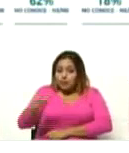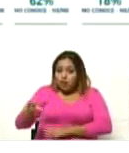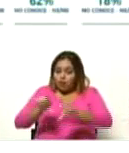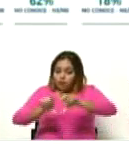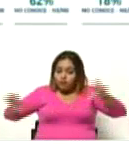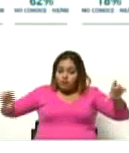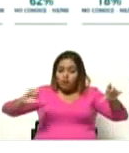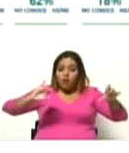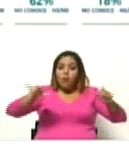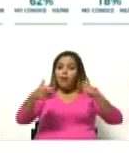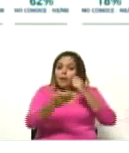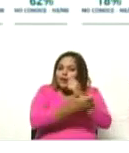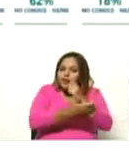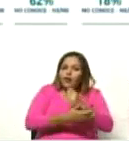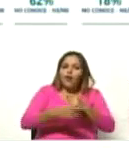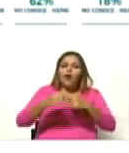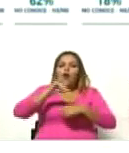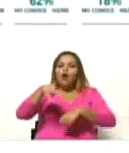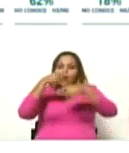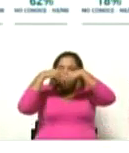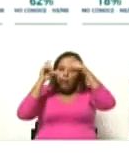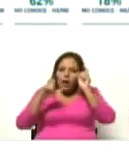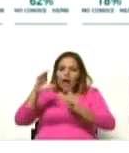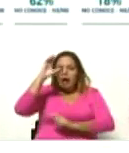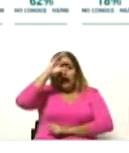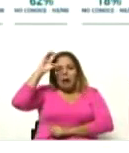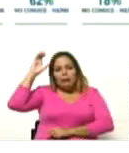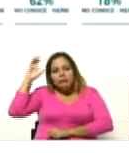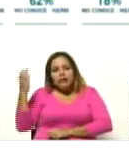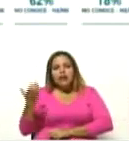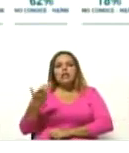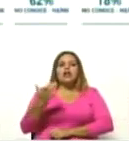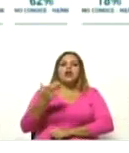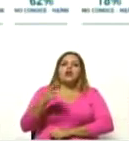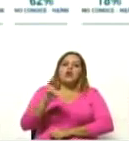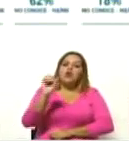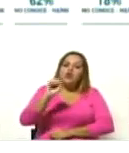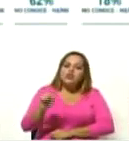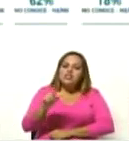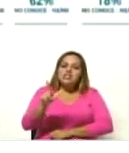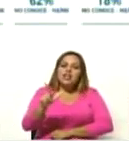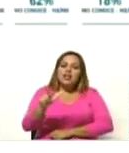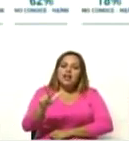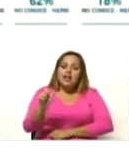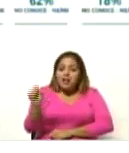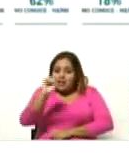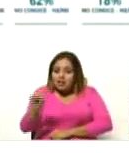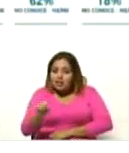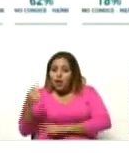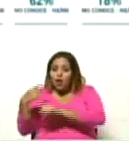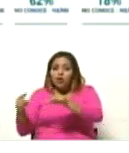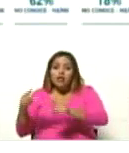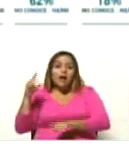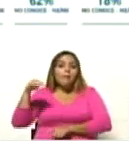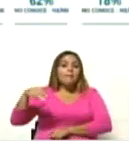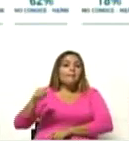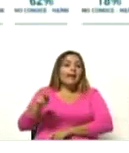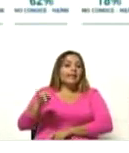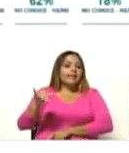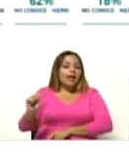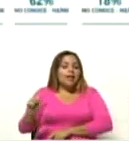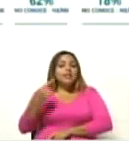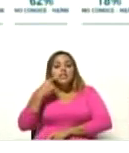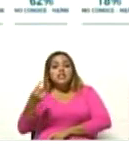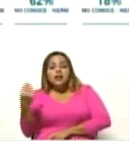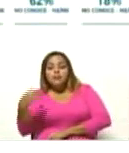Juan Guaidó, Julio Borges, Leopoldo López, Enrique Capriles, Henry Ramos Alú, Manuel Rosal y María Corina, son los que están ahorita dándole duro al tema de las primarias dentro de la